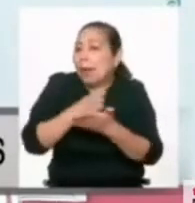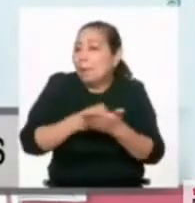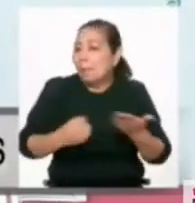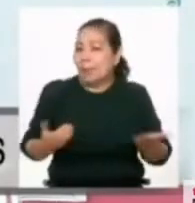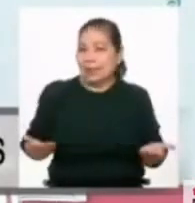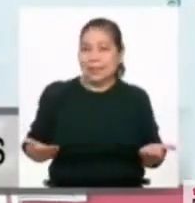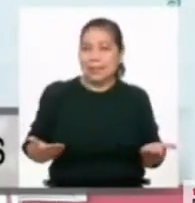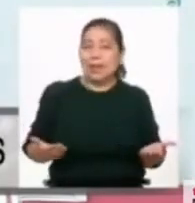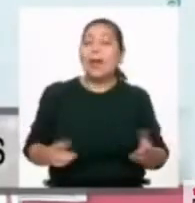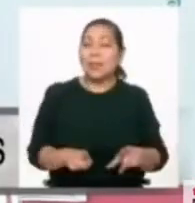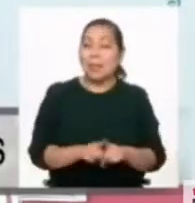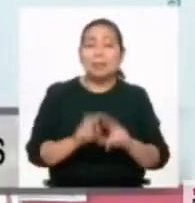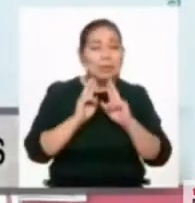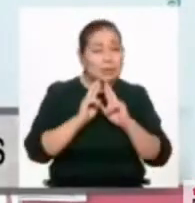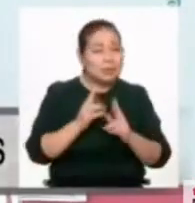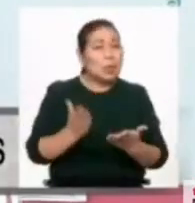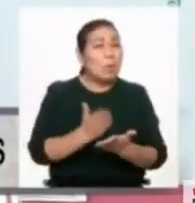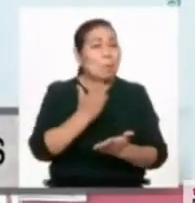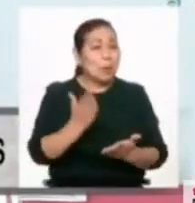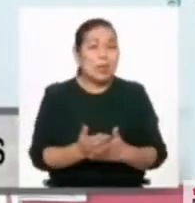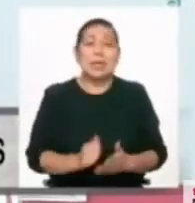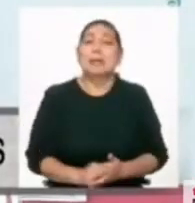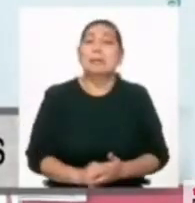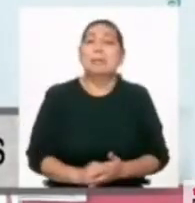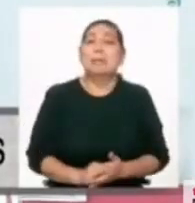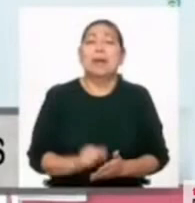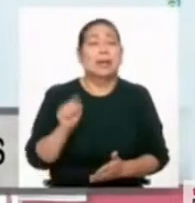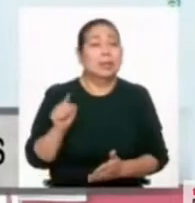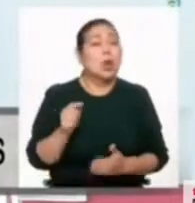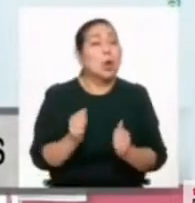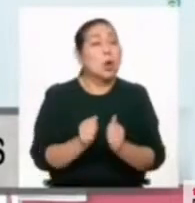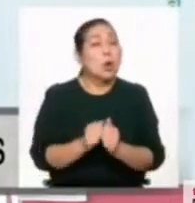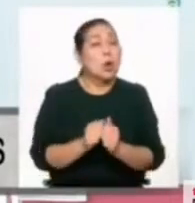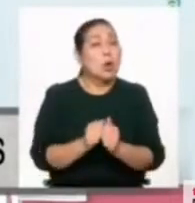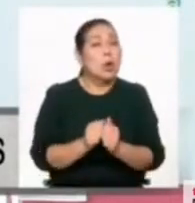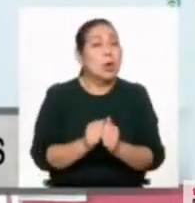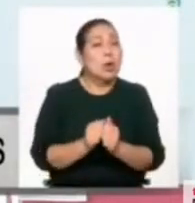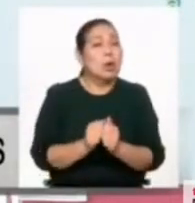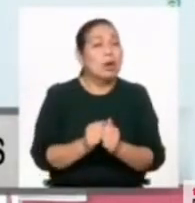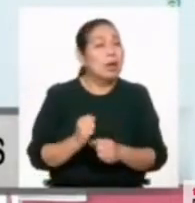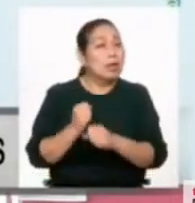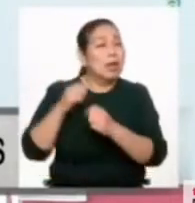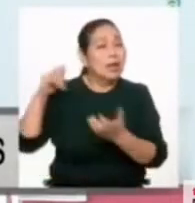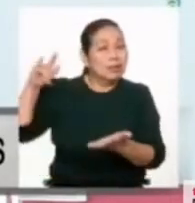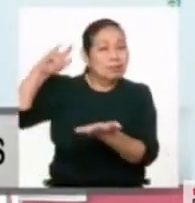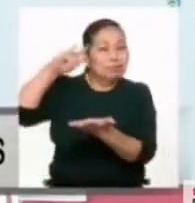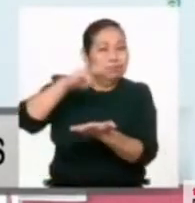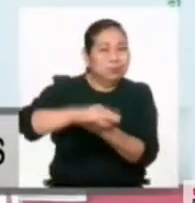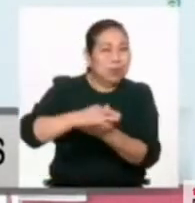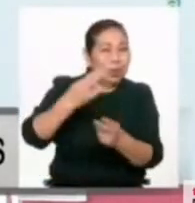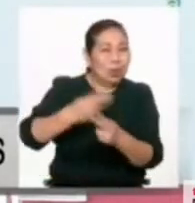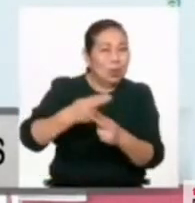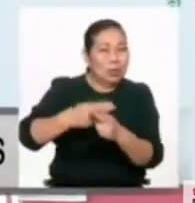nadie lo difunde. Y por supuesto, también resolvimos otro problema allí con relación al aeropuerto que